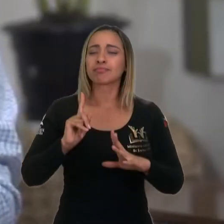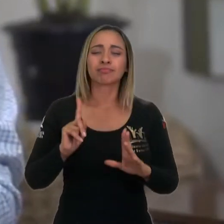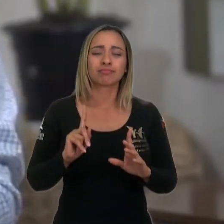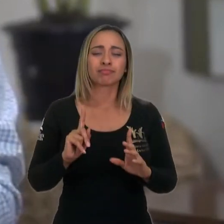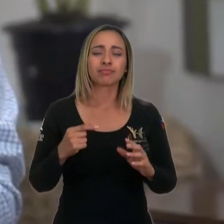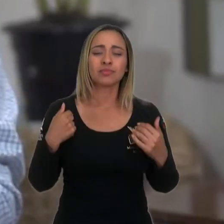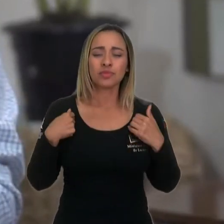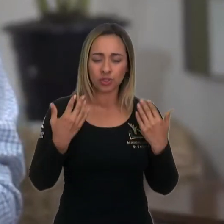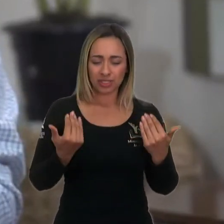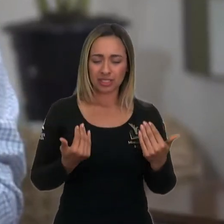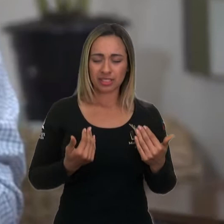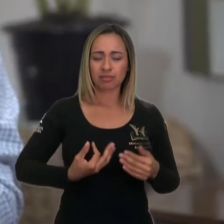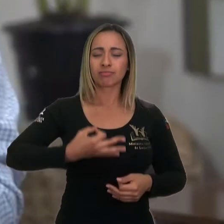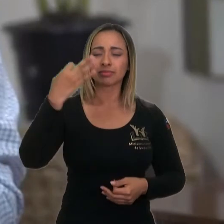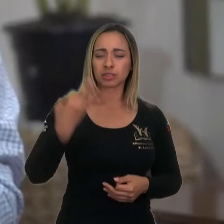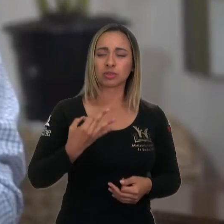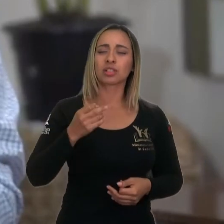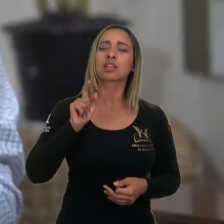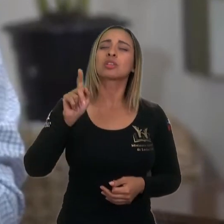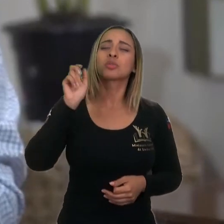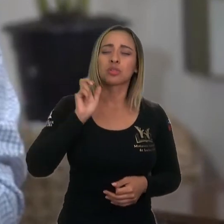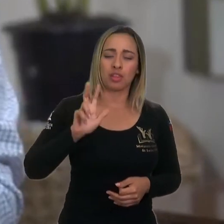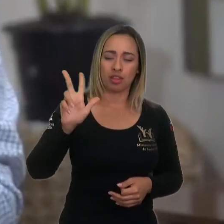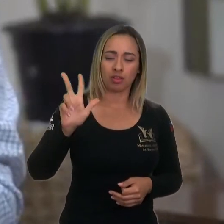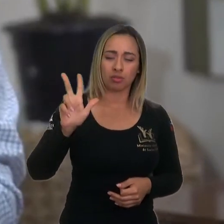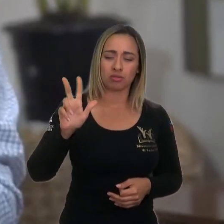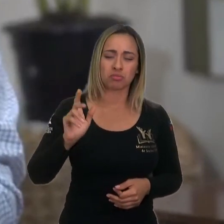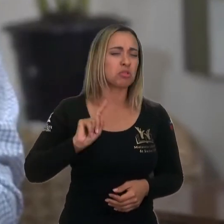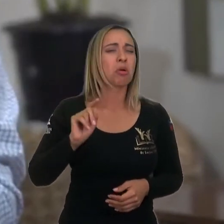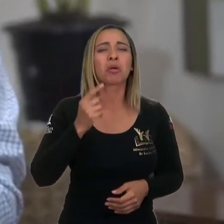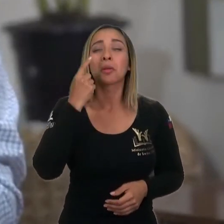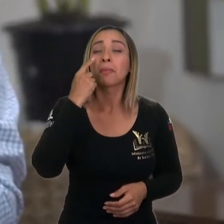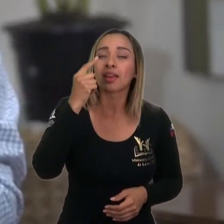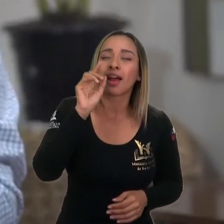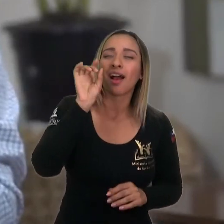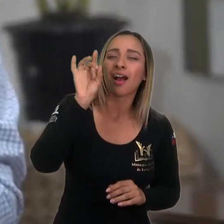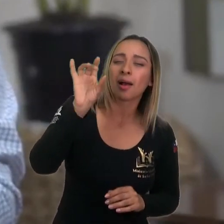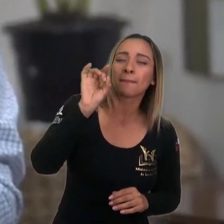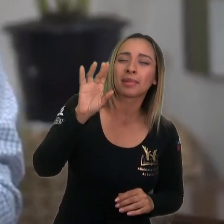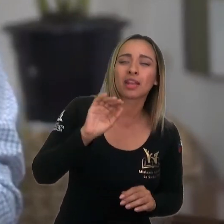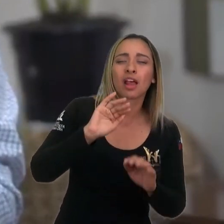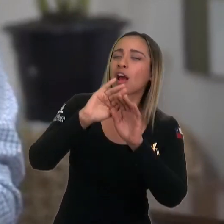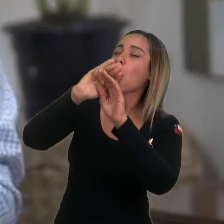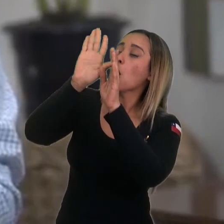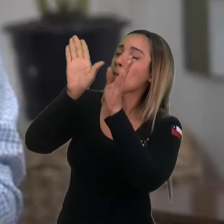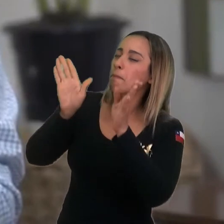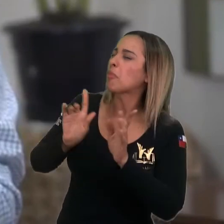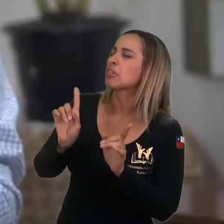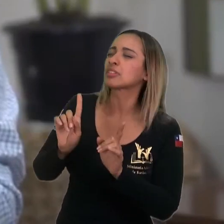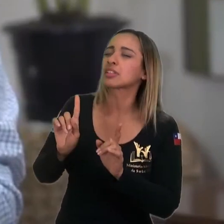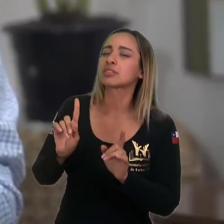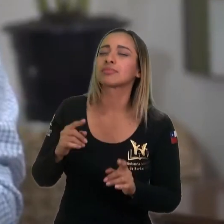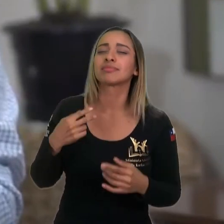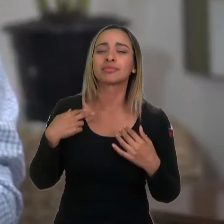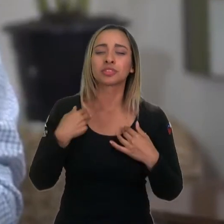de que tú eres mi Dios. No quiero mirar a los astros. No quiero mirar los montes. Quiero mirarte a ti. Tú eres